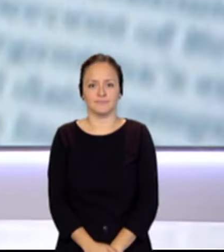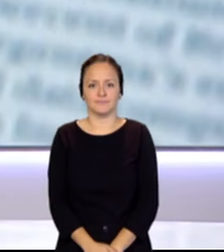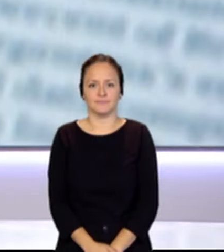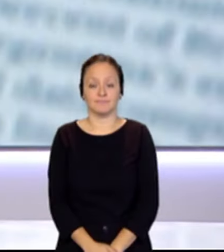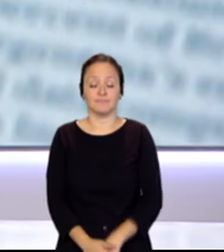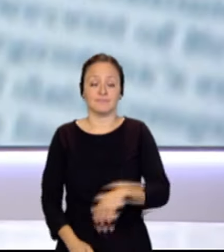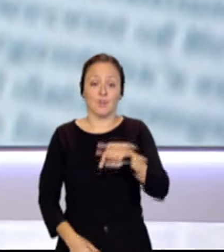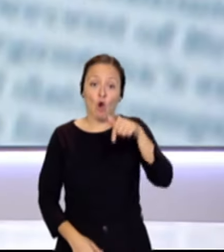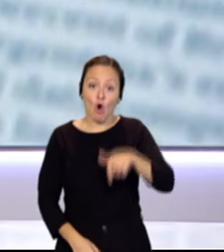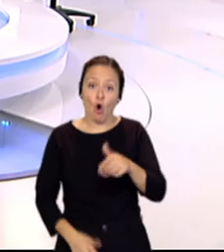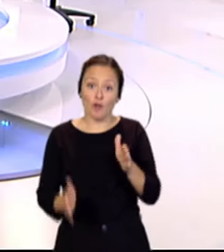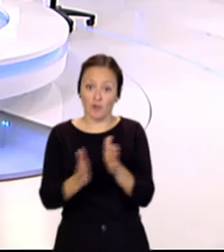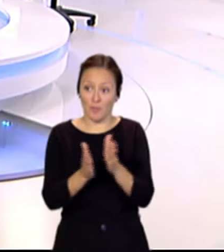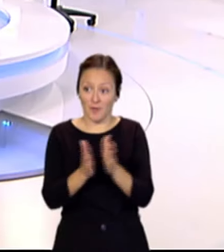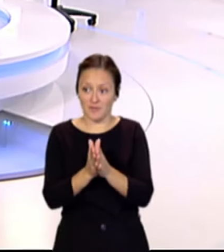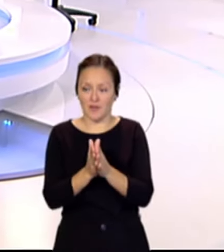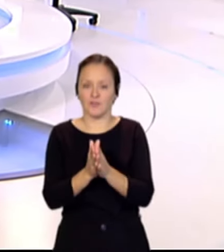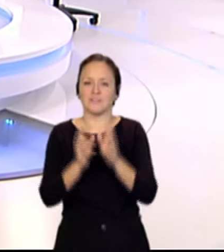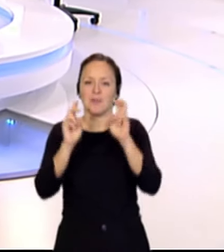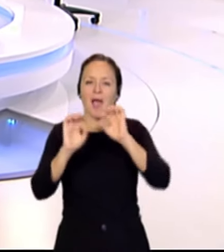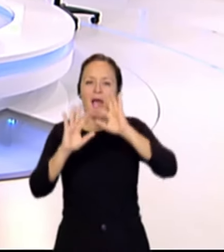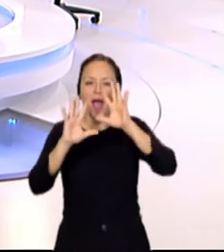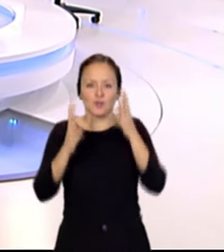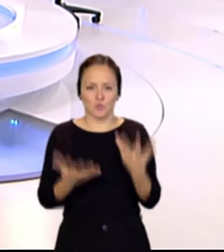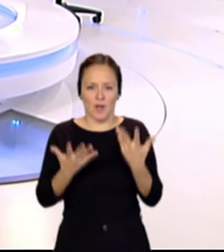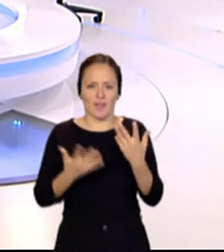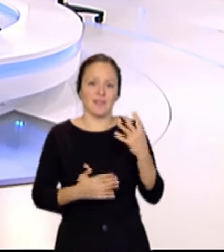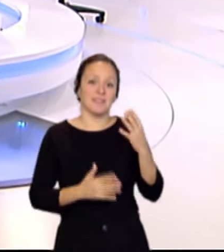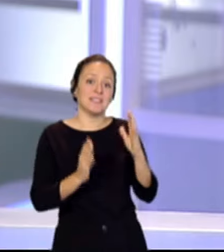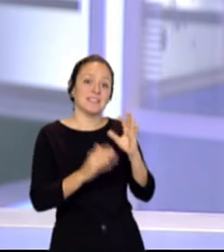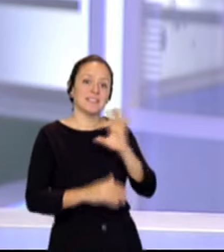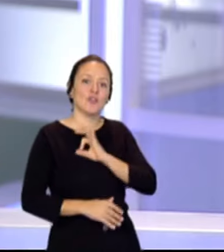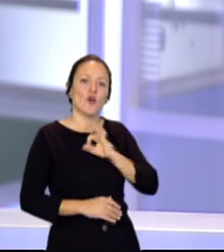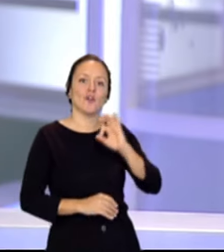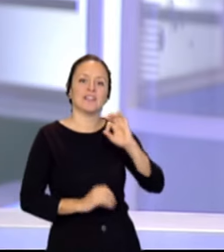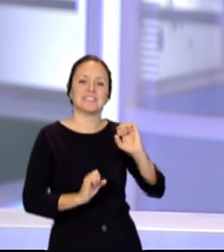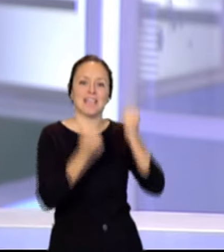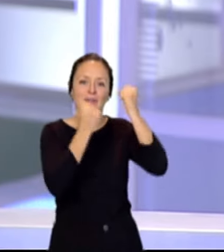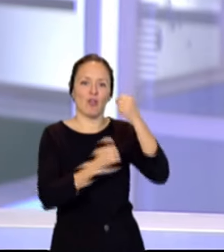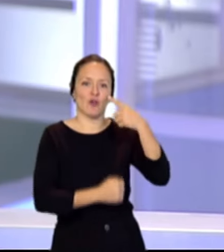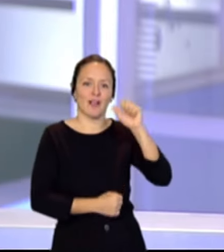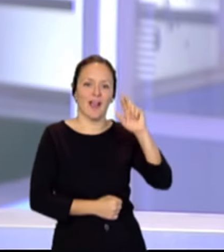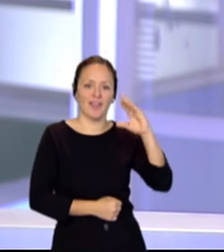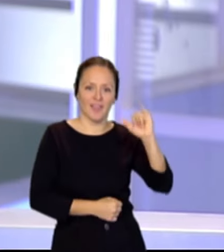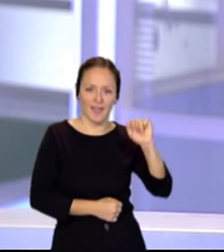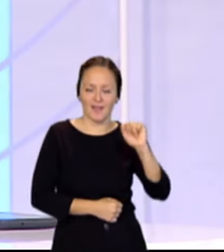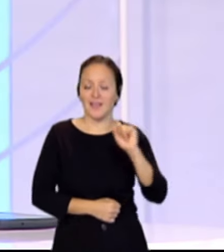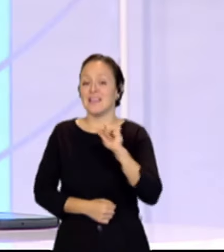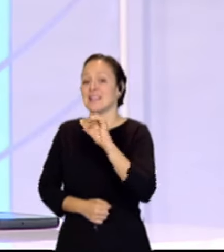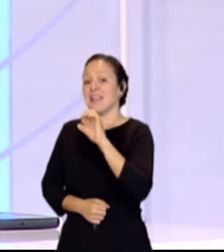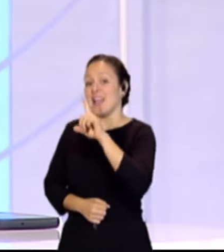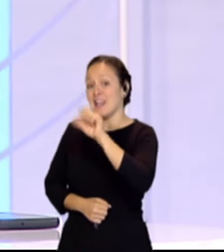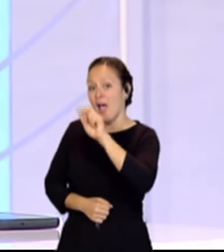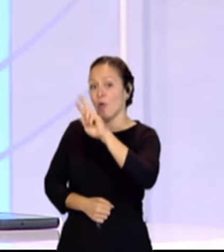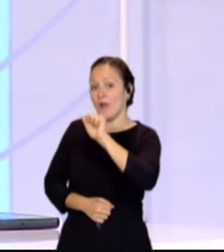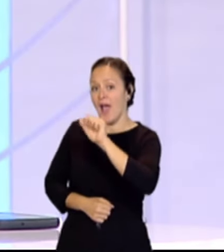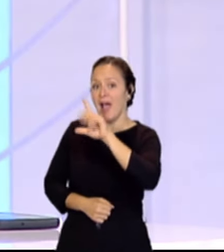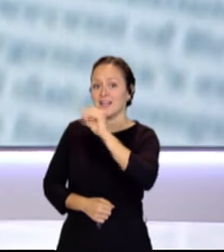ya me acompañan para ese análisis de la actualidad Salvador García qué tal Muy buenos días Saludo Antonio Buenos días Lara carrascosa qué tal bienvenida muy buenos